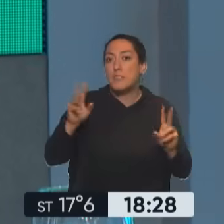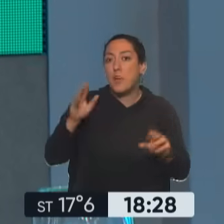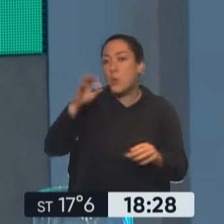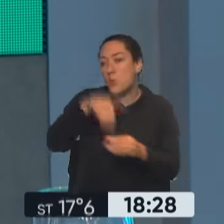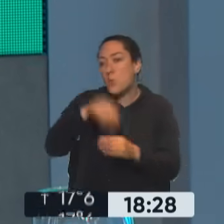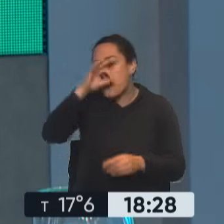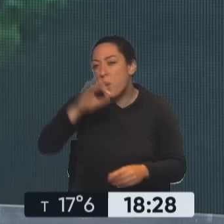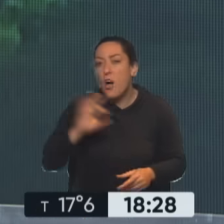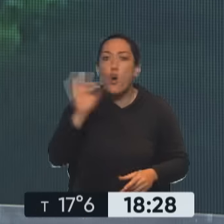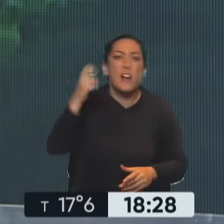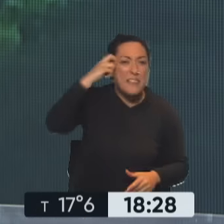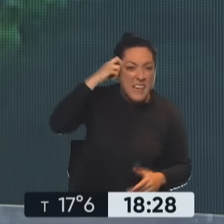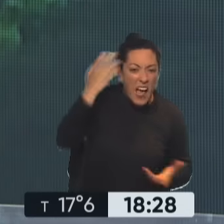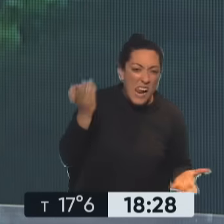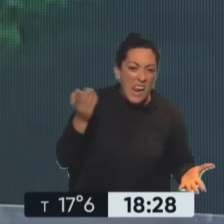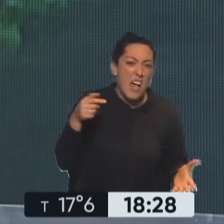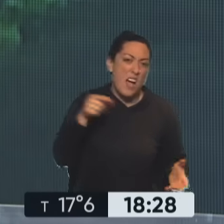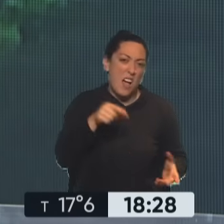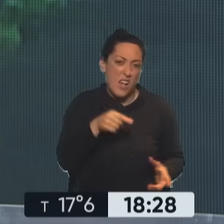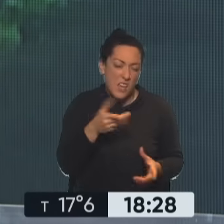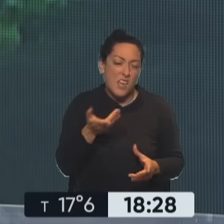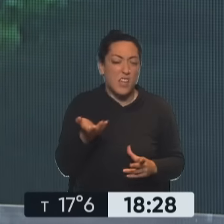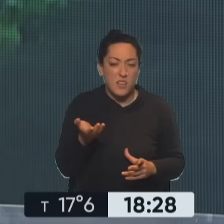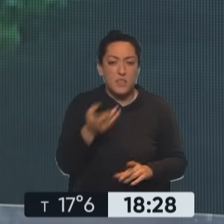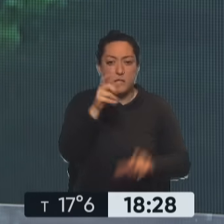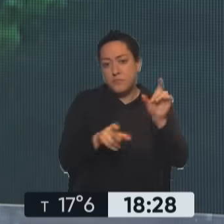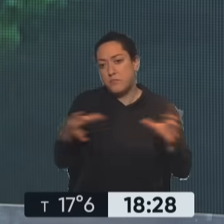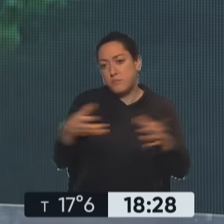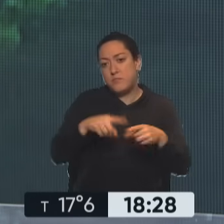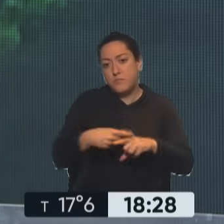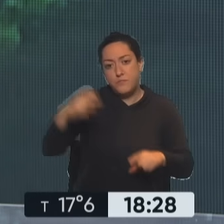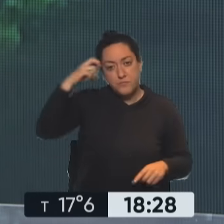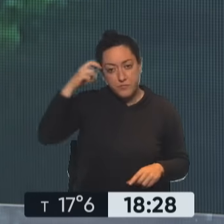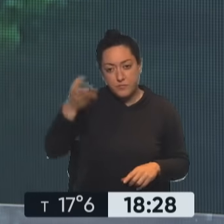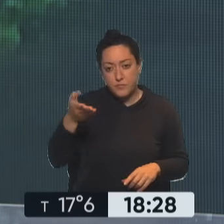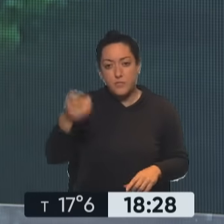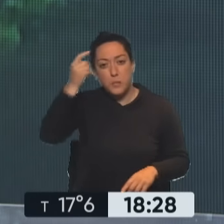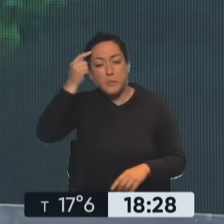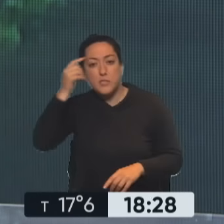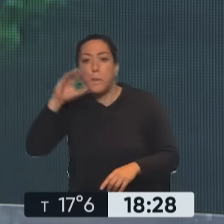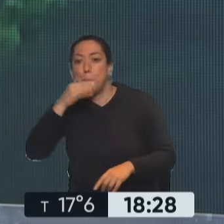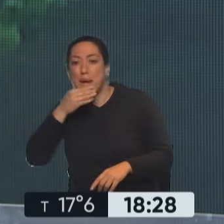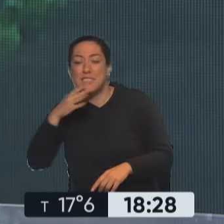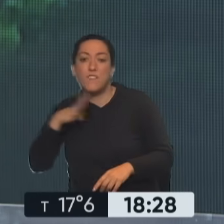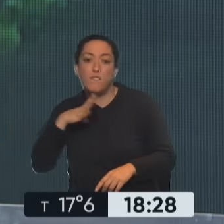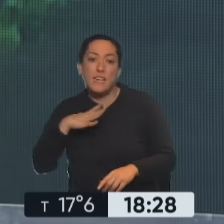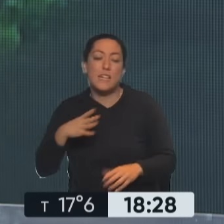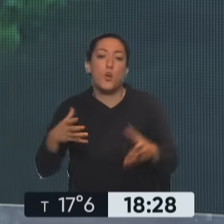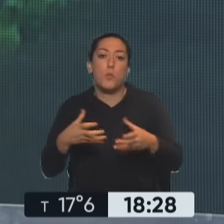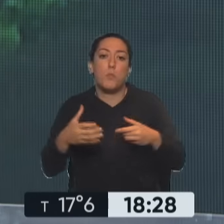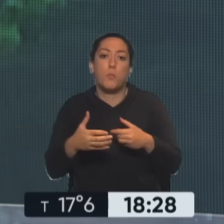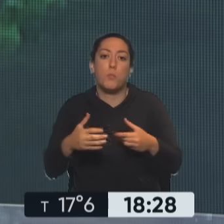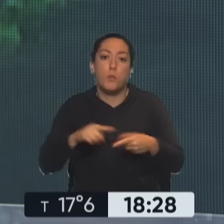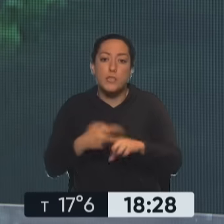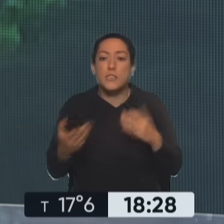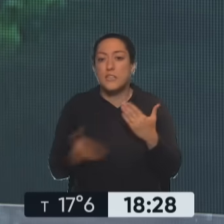voto radical, que ahí tiene, digo, ya hubo, o sea, a ver, yo creo que Massa tiene para capitalizar algo de voto de izquierda. No